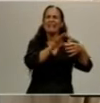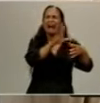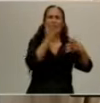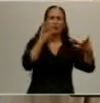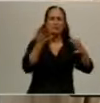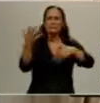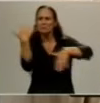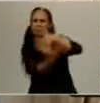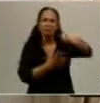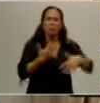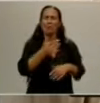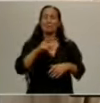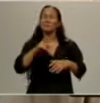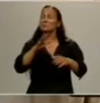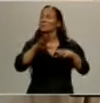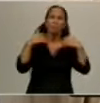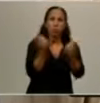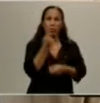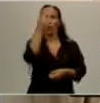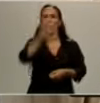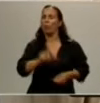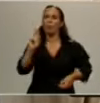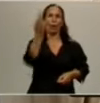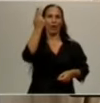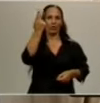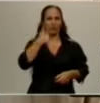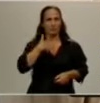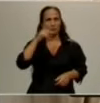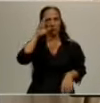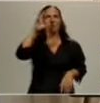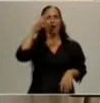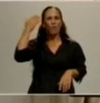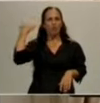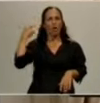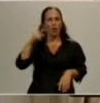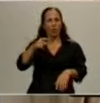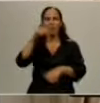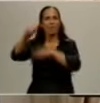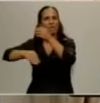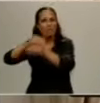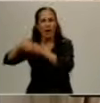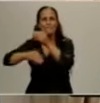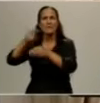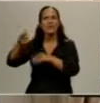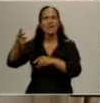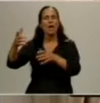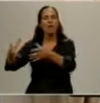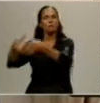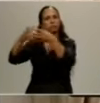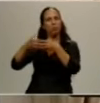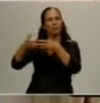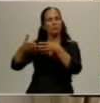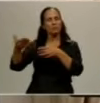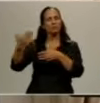y teníamos un muerto, un asesinado. Y recuerdo que cuando la familia vino a verme, a